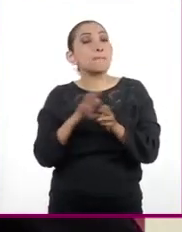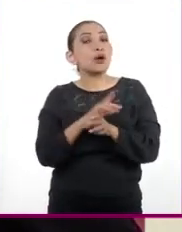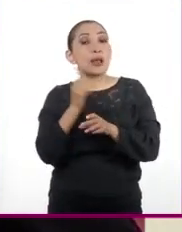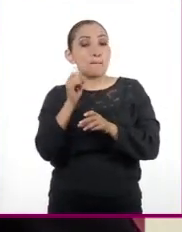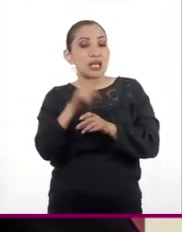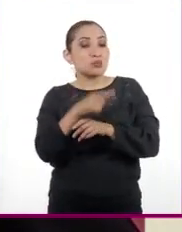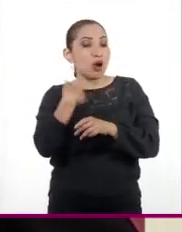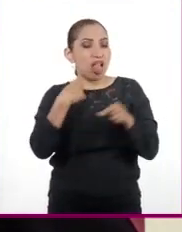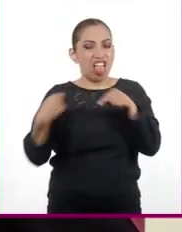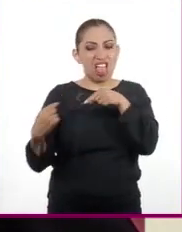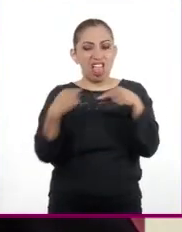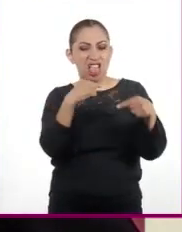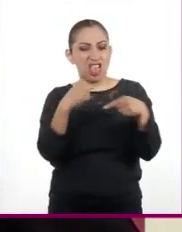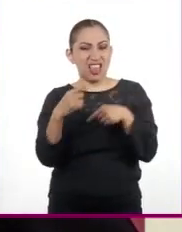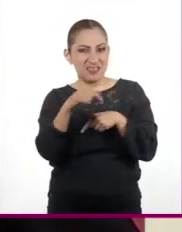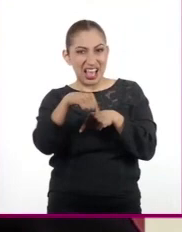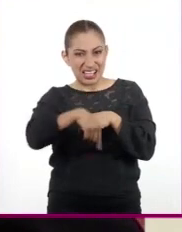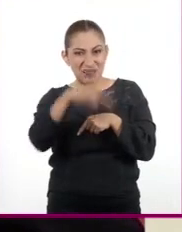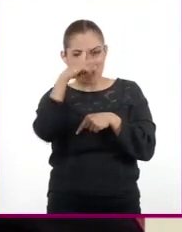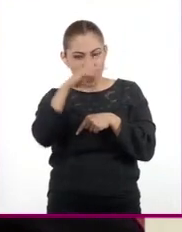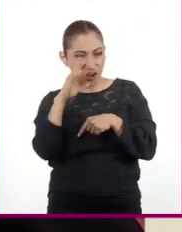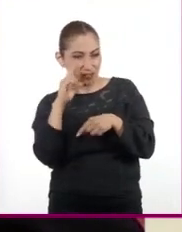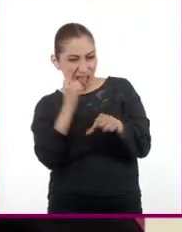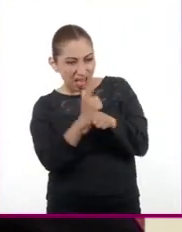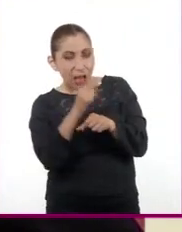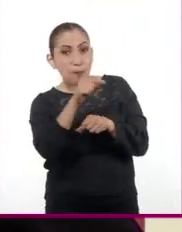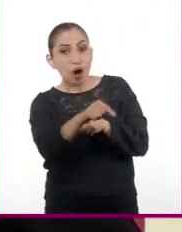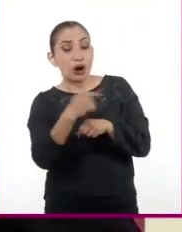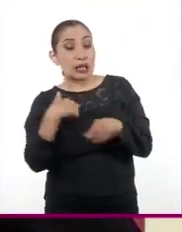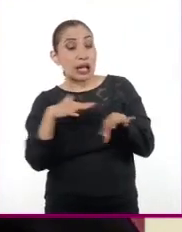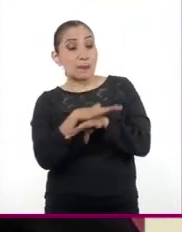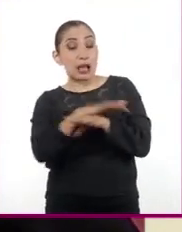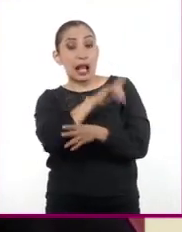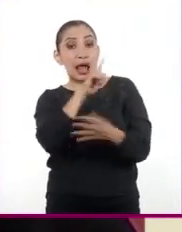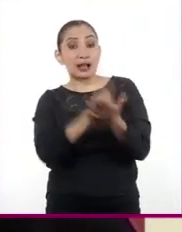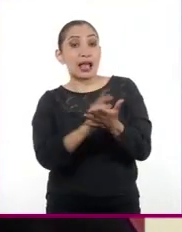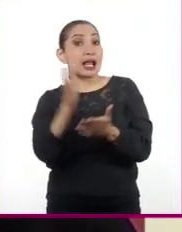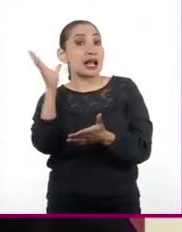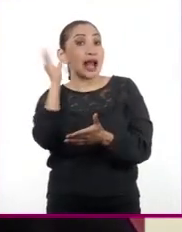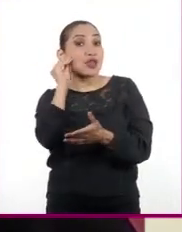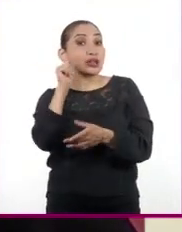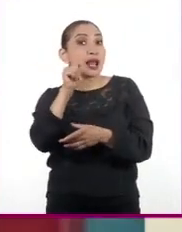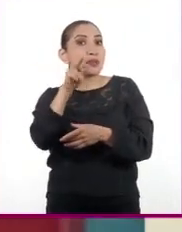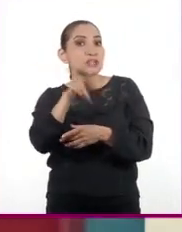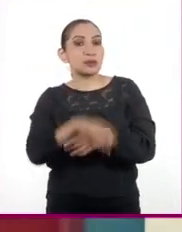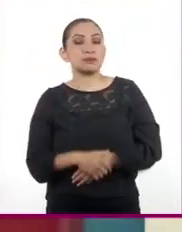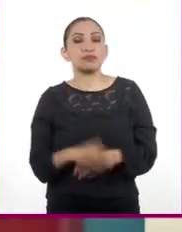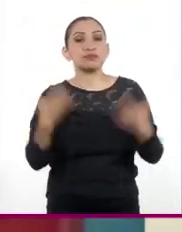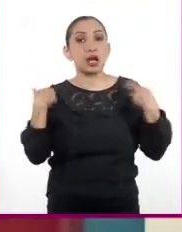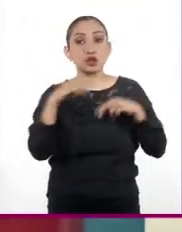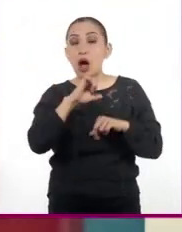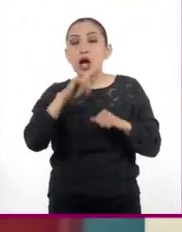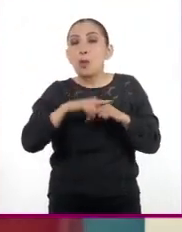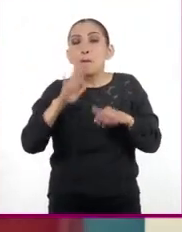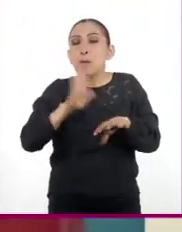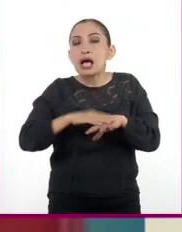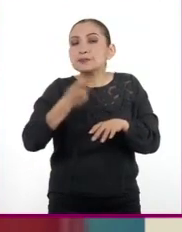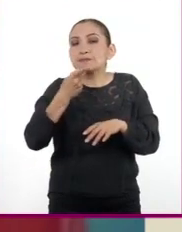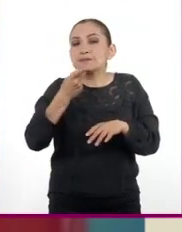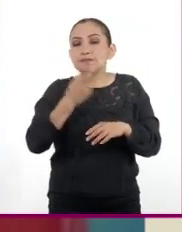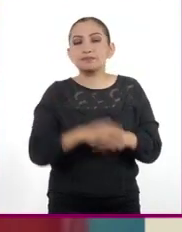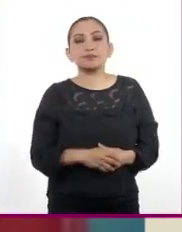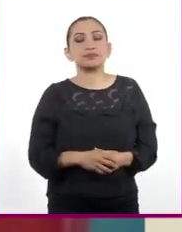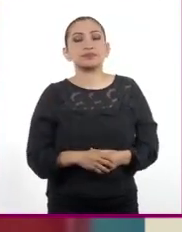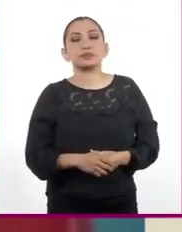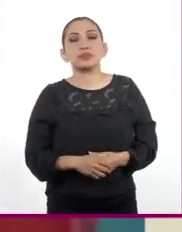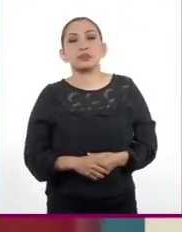esta lucha que se dio en nuestro país por reformar la ley de radio y televisión. Maestro, ¿quiere agregar algo? Sí,